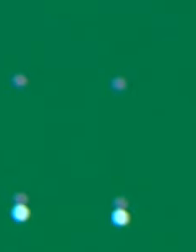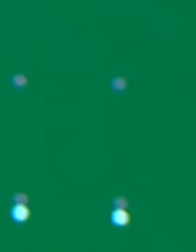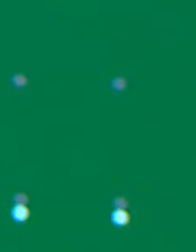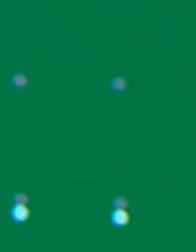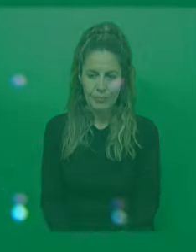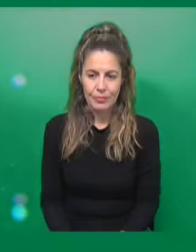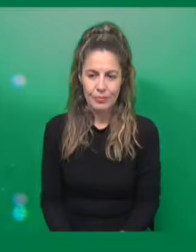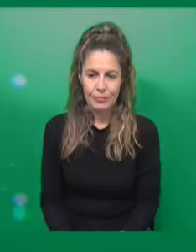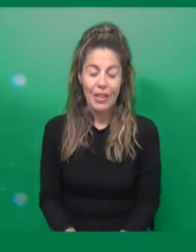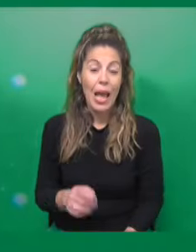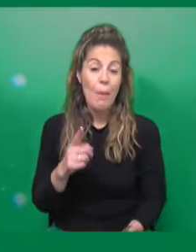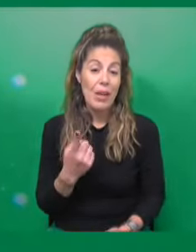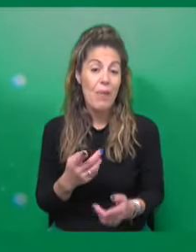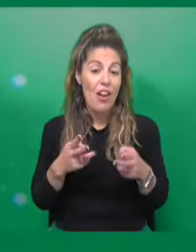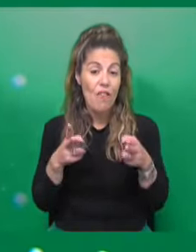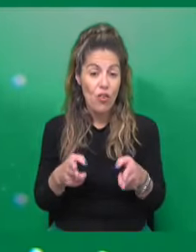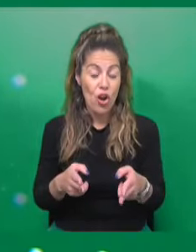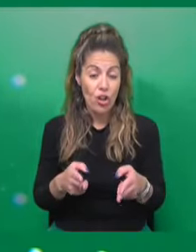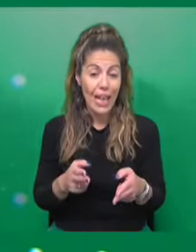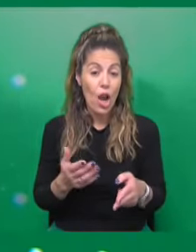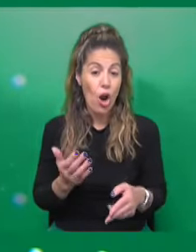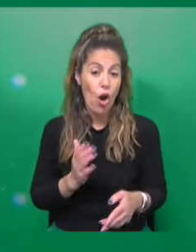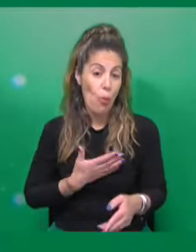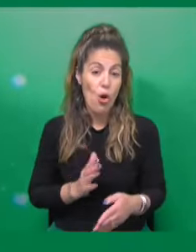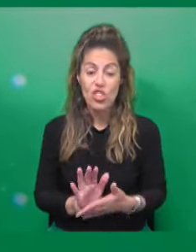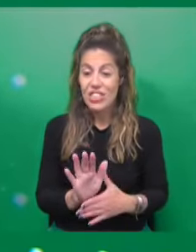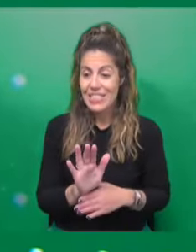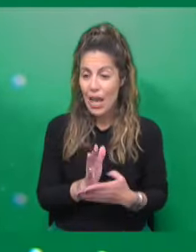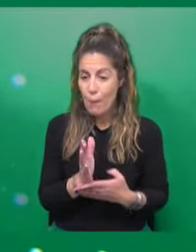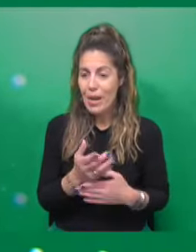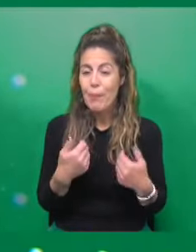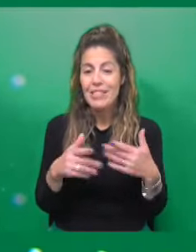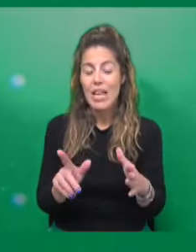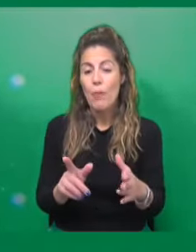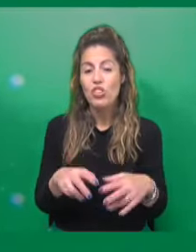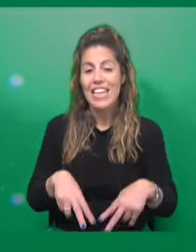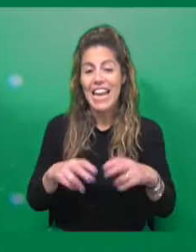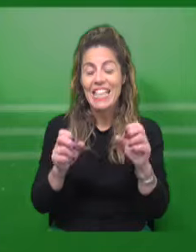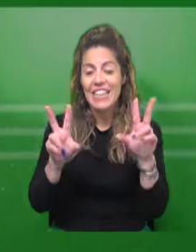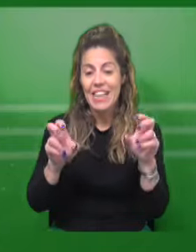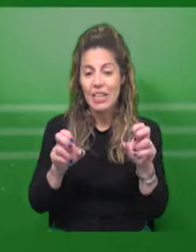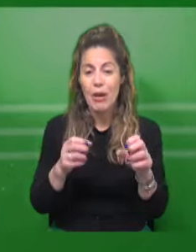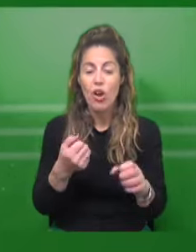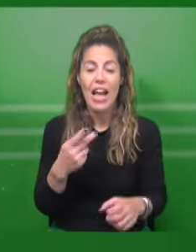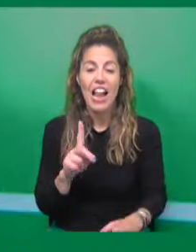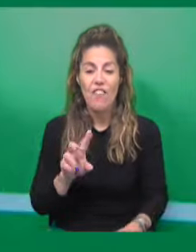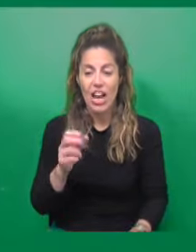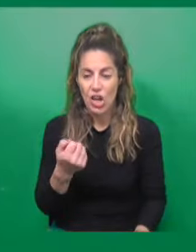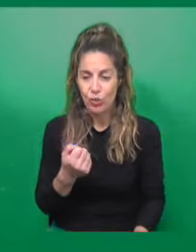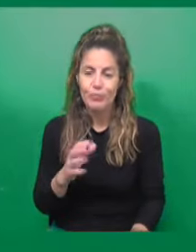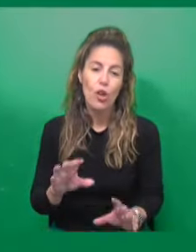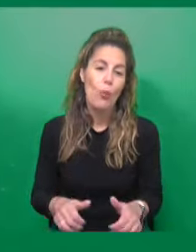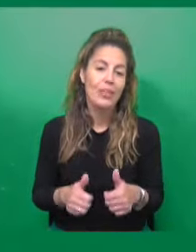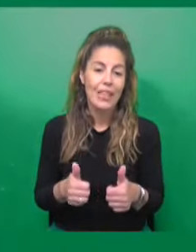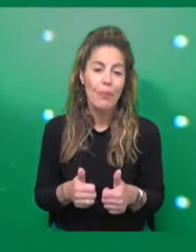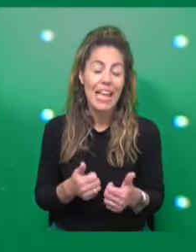Y en este primer bloque como siempre comenzamos el análisis del tema de la mano de Álvaro padrón Álvaro Cómo está Qué tal cómo les va muy bien eh